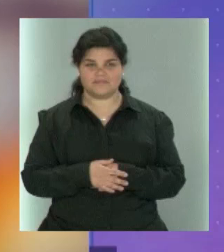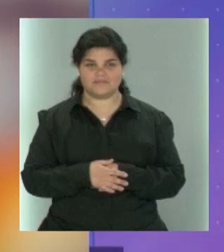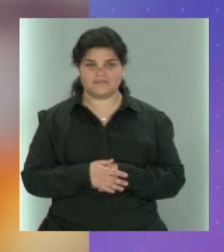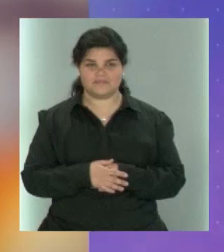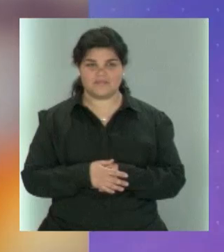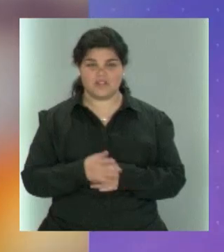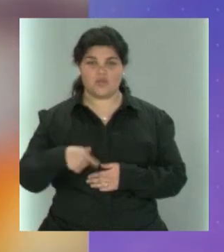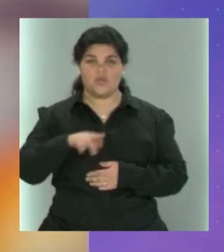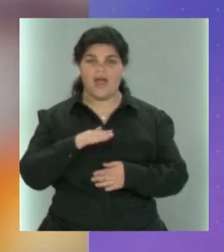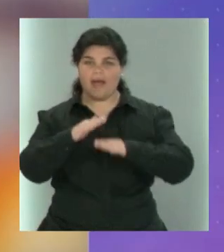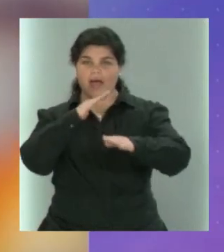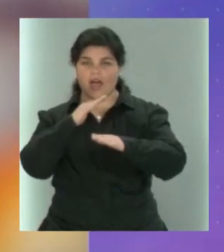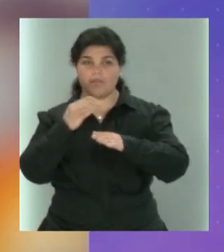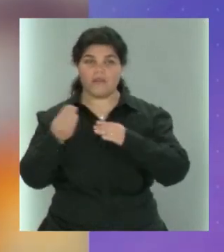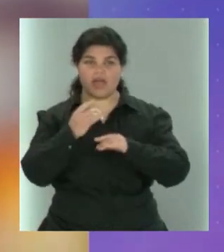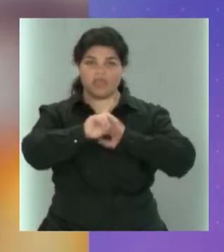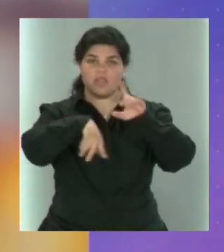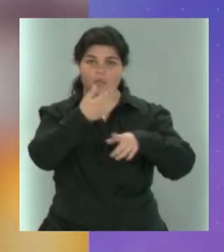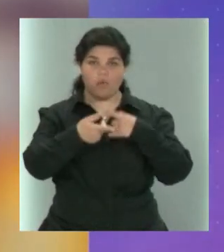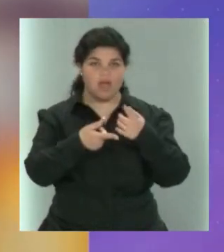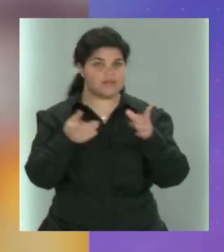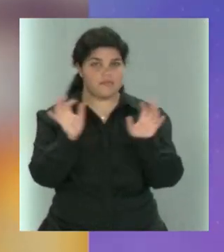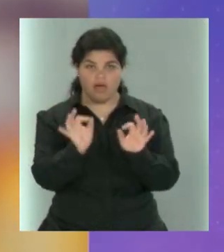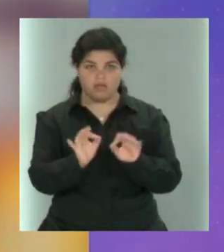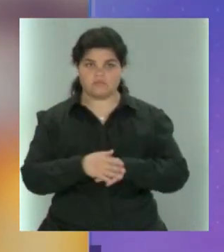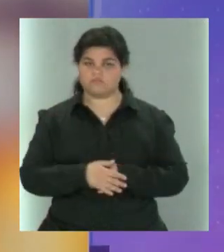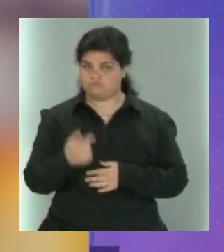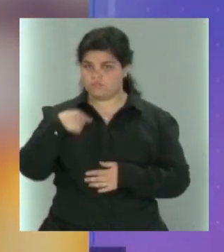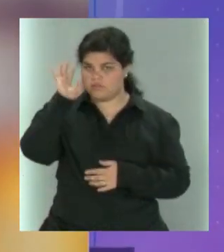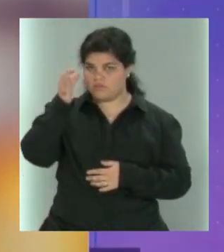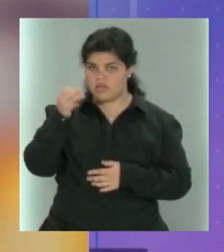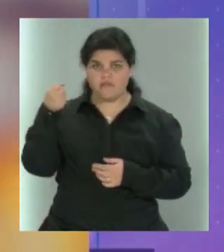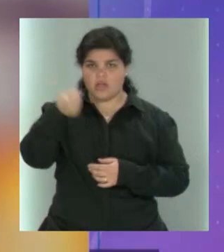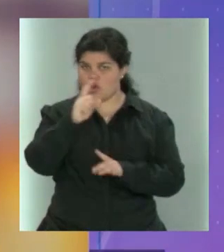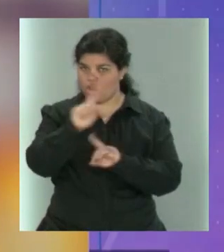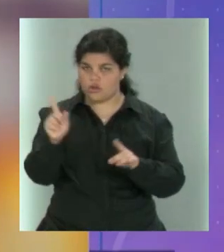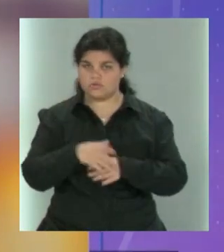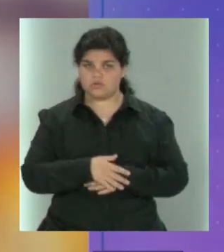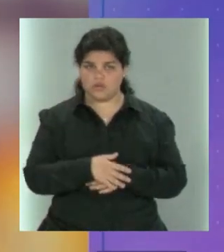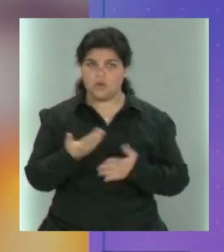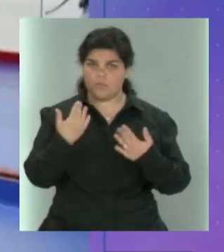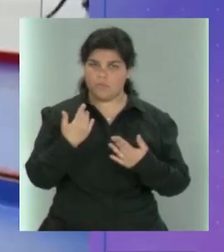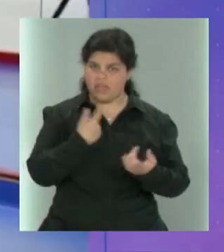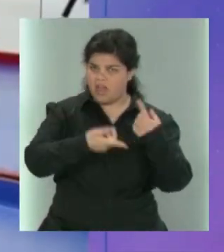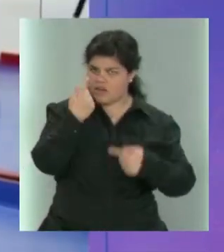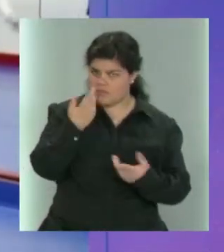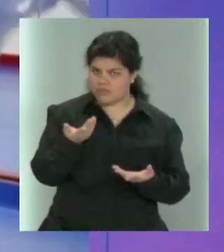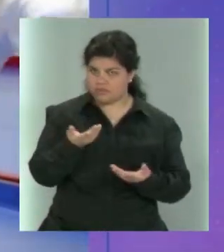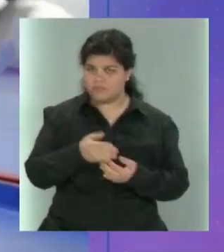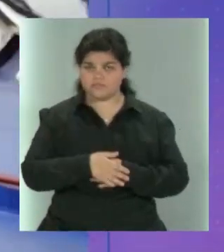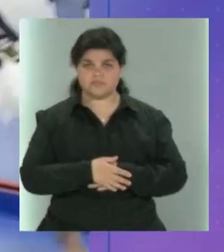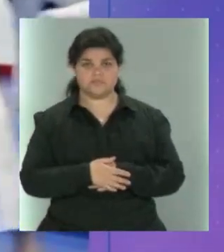Vendemos karate para nunca usarlo. Disculpe, señor. Yo ya sé cómo no golpear a alguien. ¿Podríamos ver lo de los chacos?